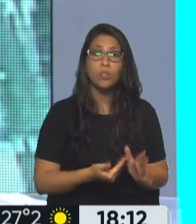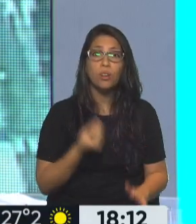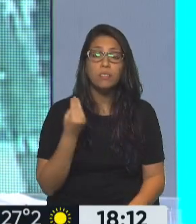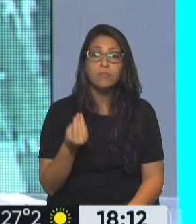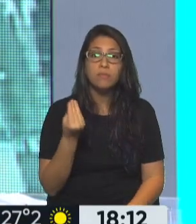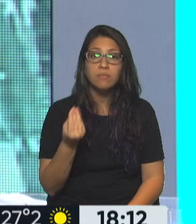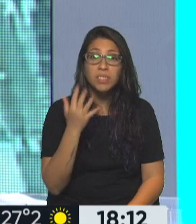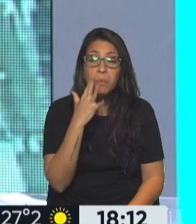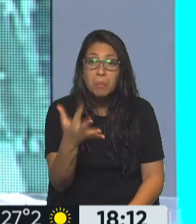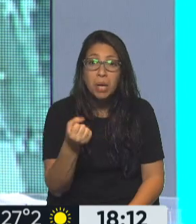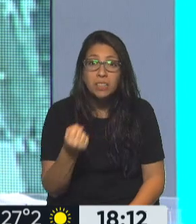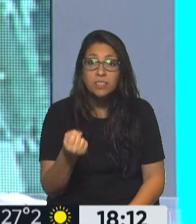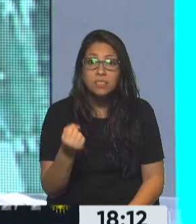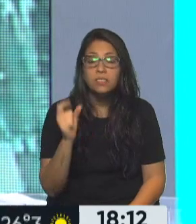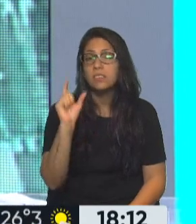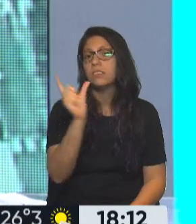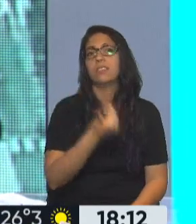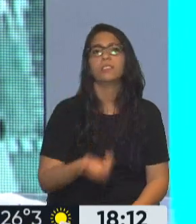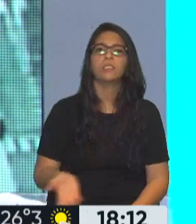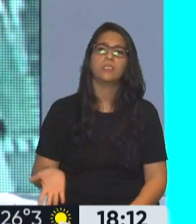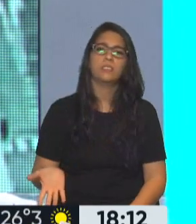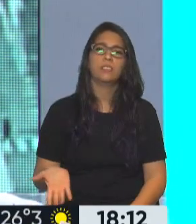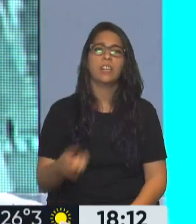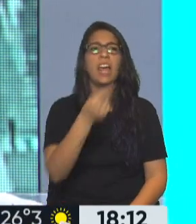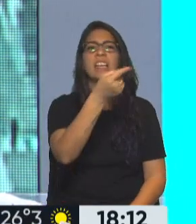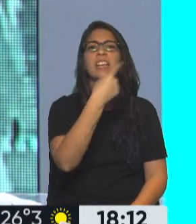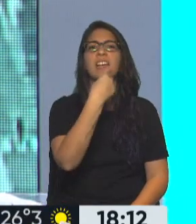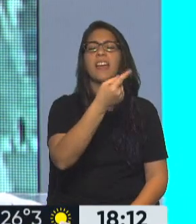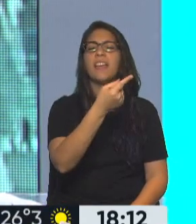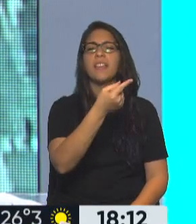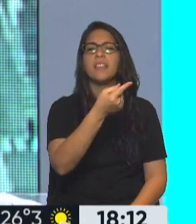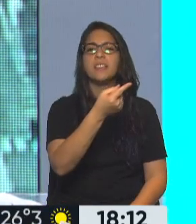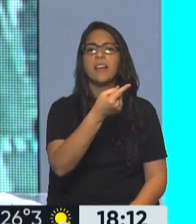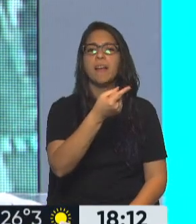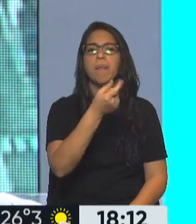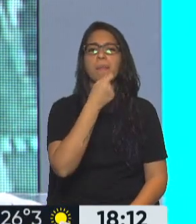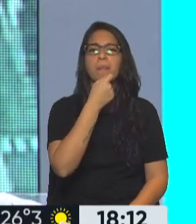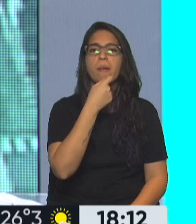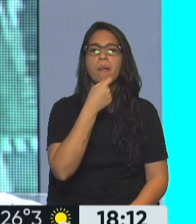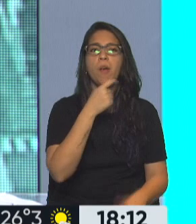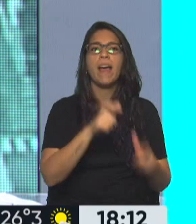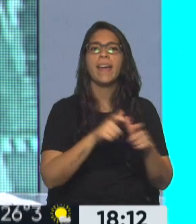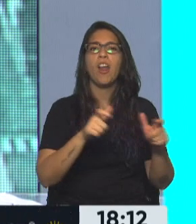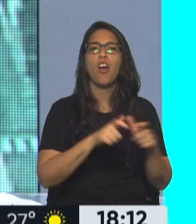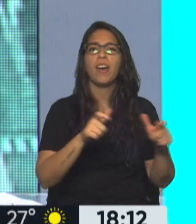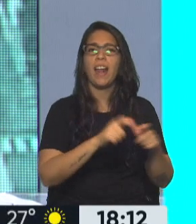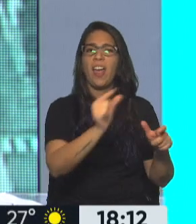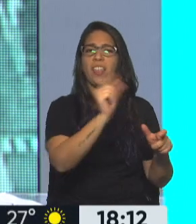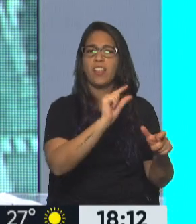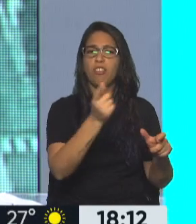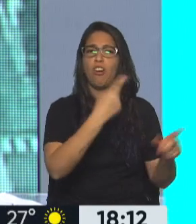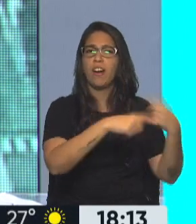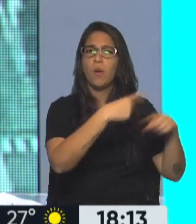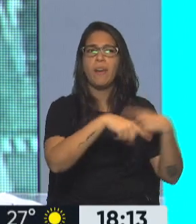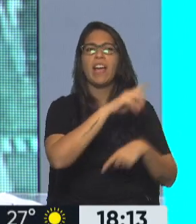sí. Si los precios de los quesos... El tipo, el fulano ese que siempre pidió que le renueven los créditos, el que se compró todos